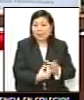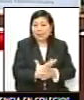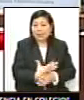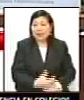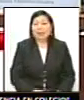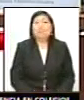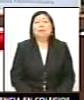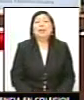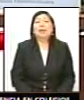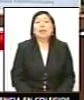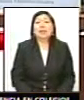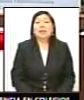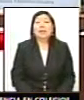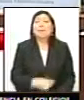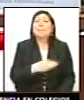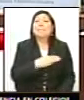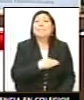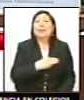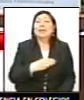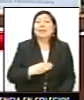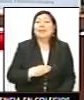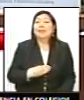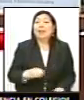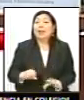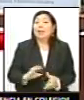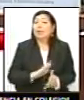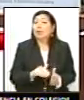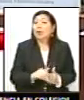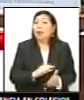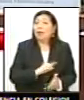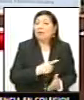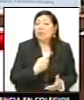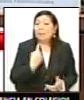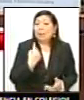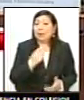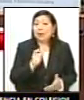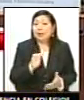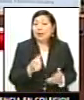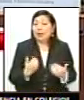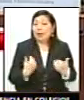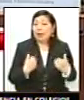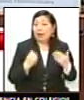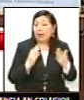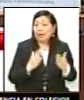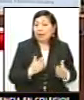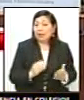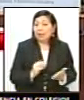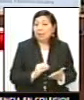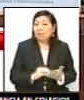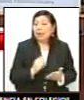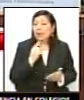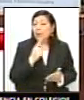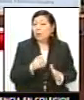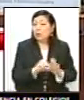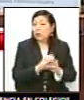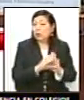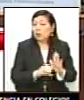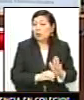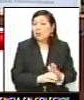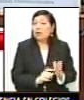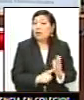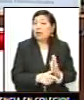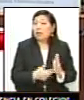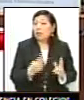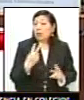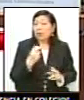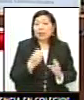Es decir, el ministro hace todos los esfuerzos para que un funcionario atienda a la persona que está haciendo la denuncia constitucional. Y lo atiende